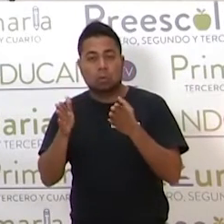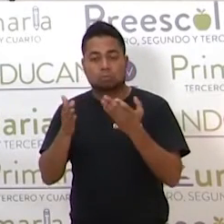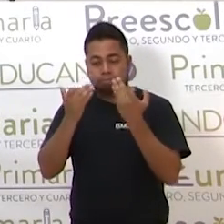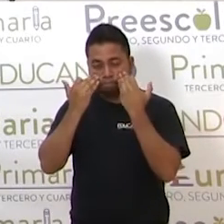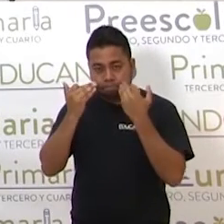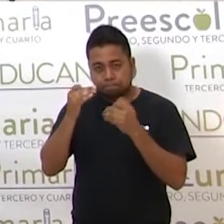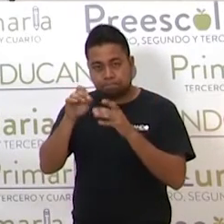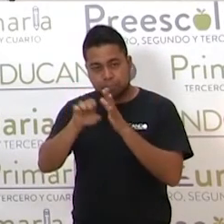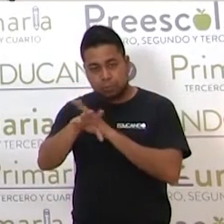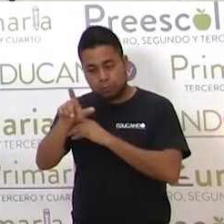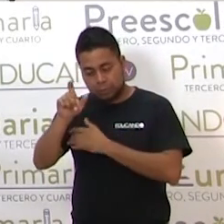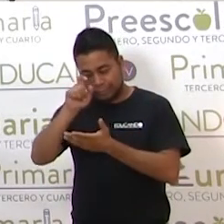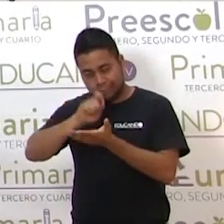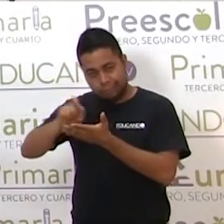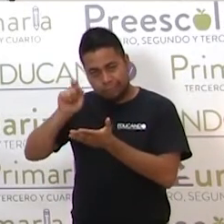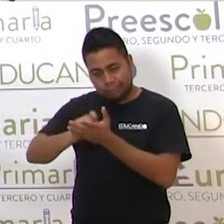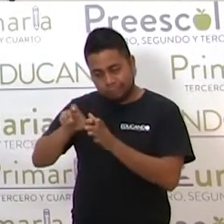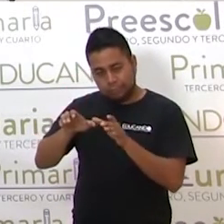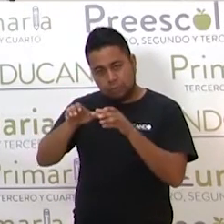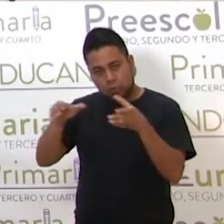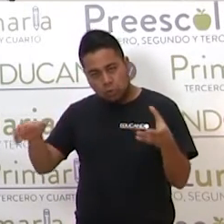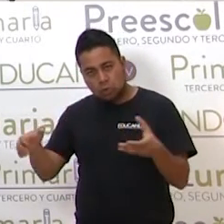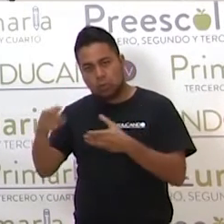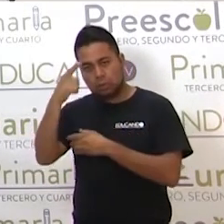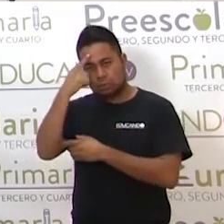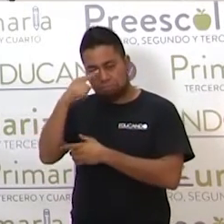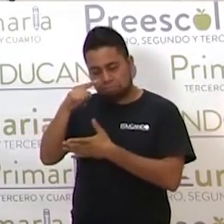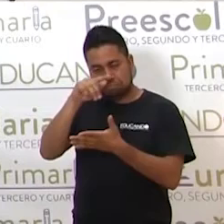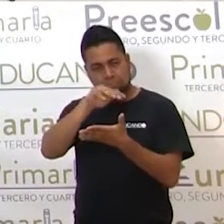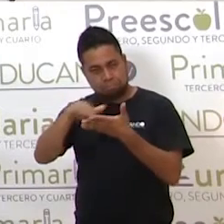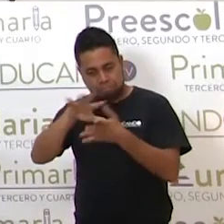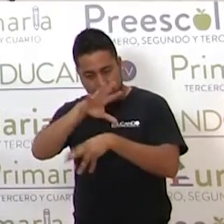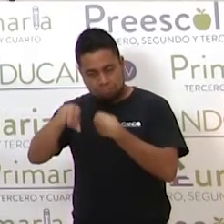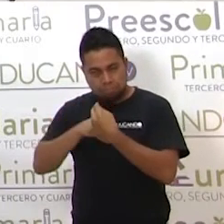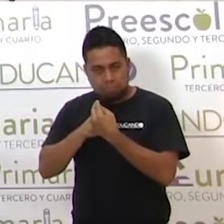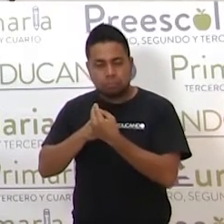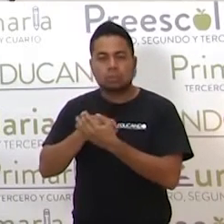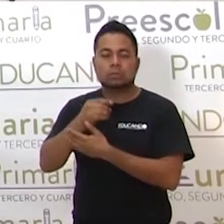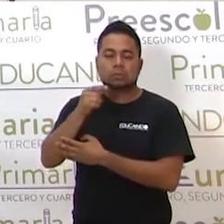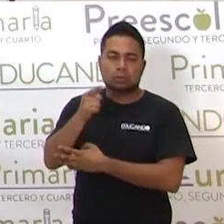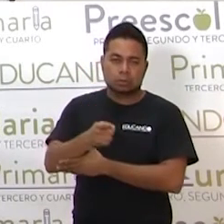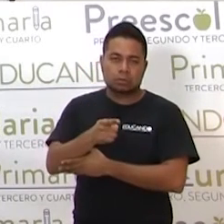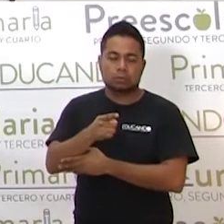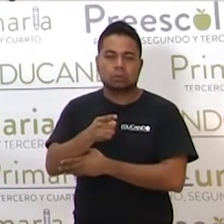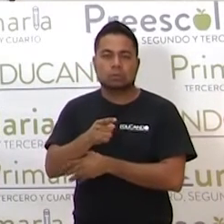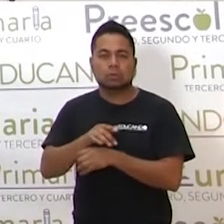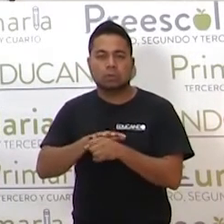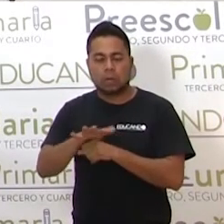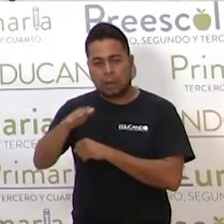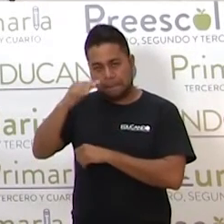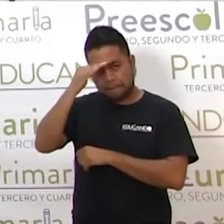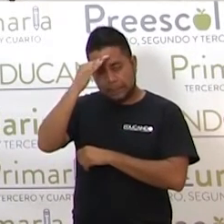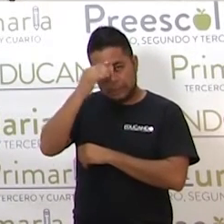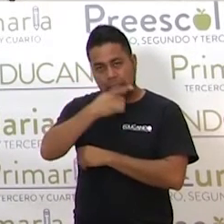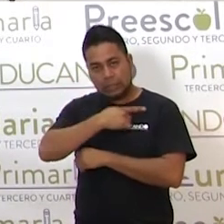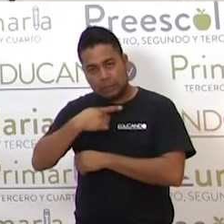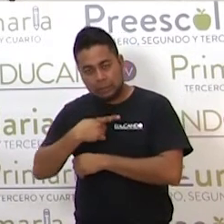momento de escribir su cuento, de reescribir su texto, ustedes van a tener que pensar si